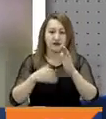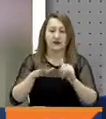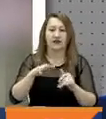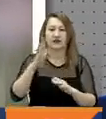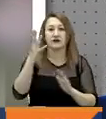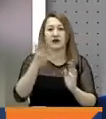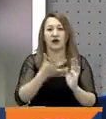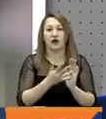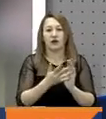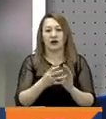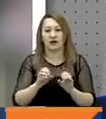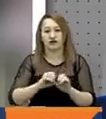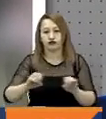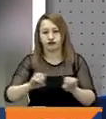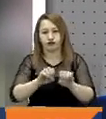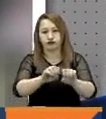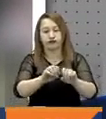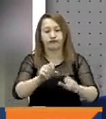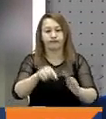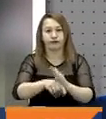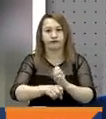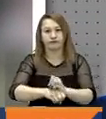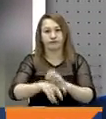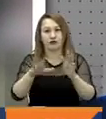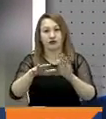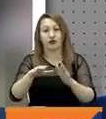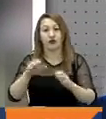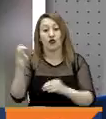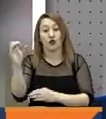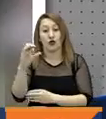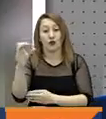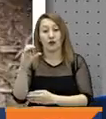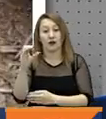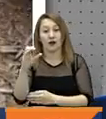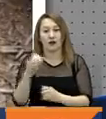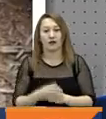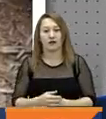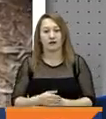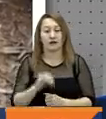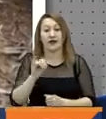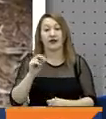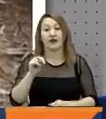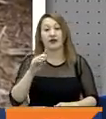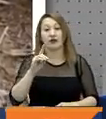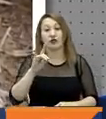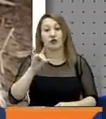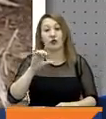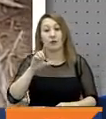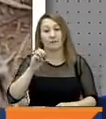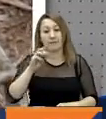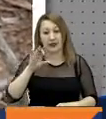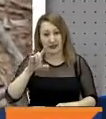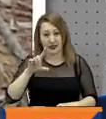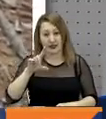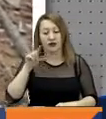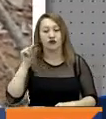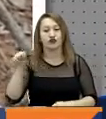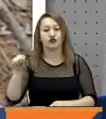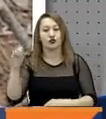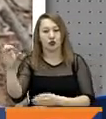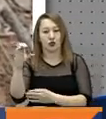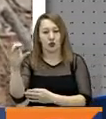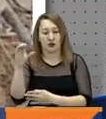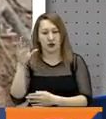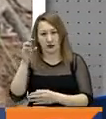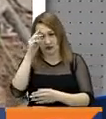5.000 barras de explosivos de manufactura colombiana con logo de Indumil, la entidad que fabrica armamento para el ejército colombiano.